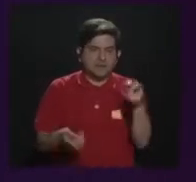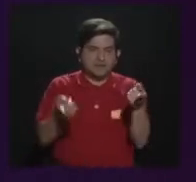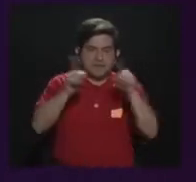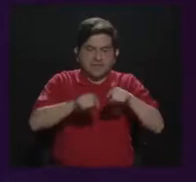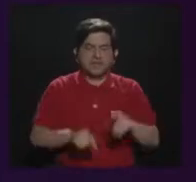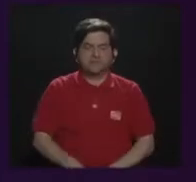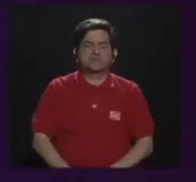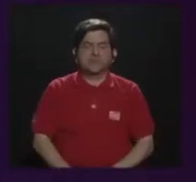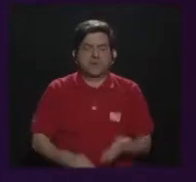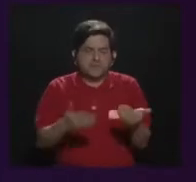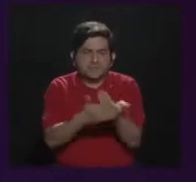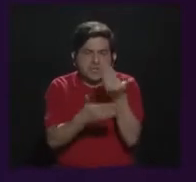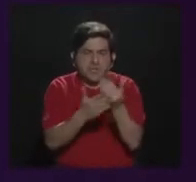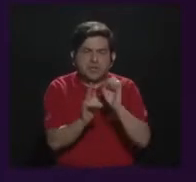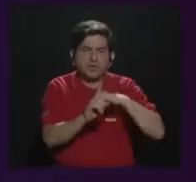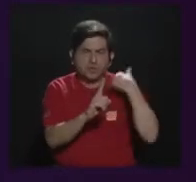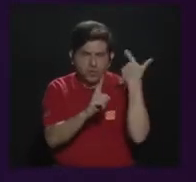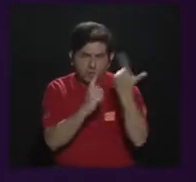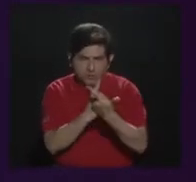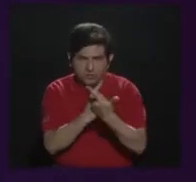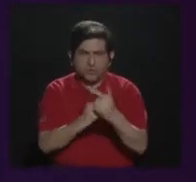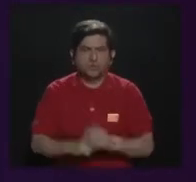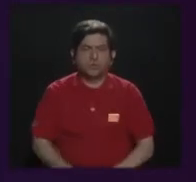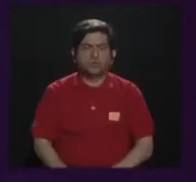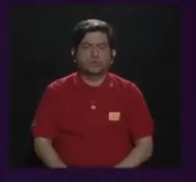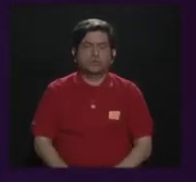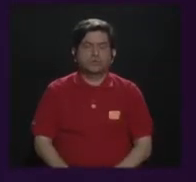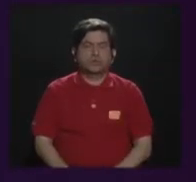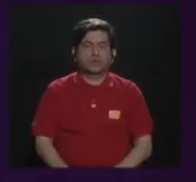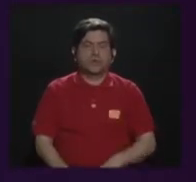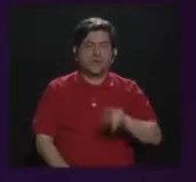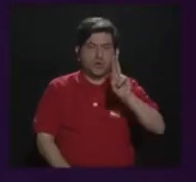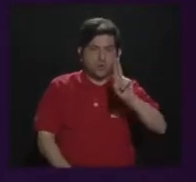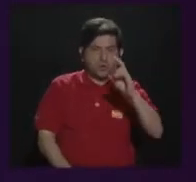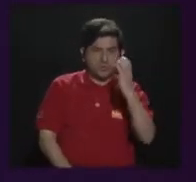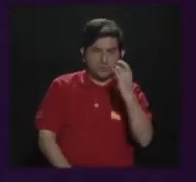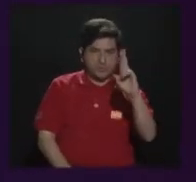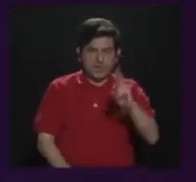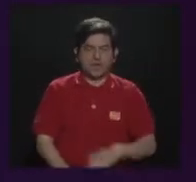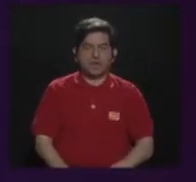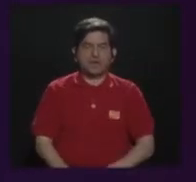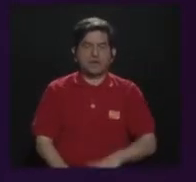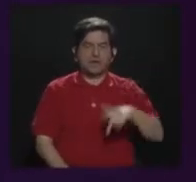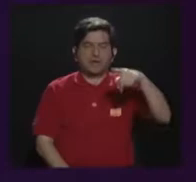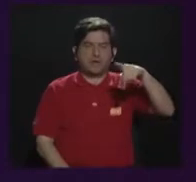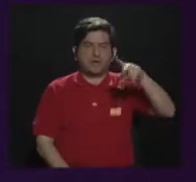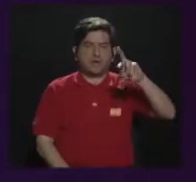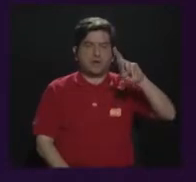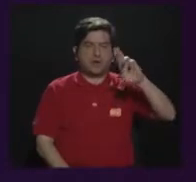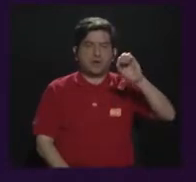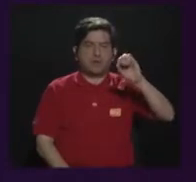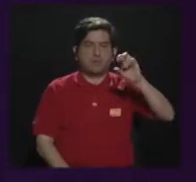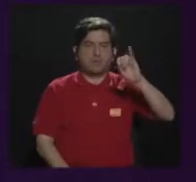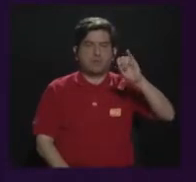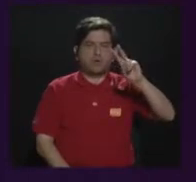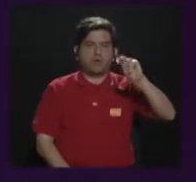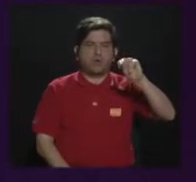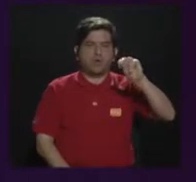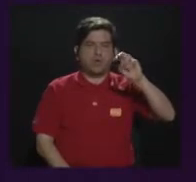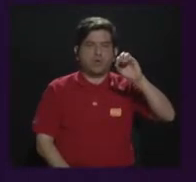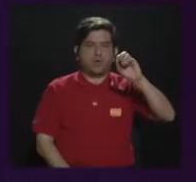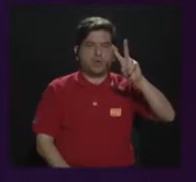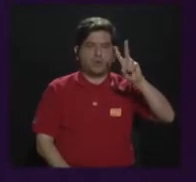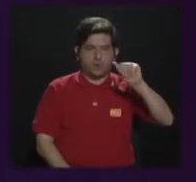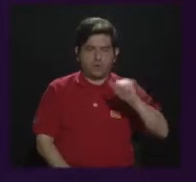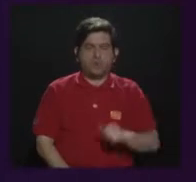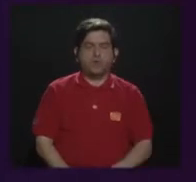innovación social también, un sector. Y en la Universidad de Costa Rica, bueno, ProInnova postuló el proyecto